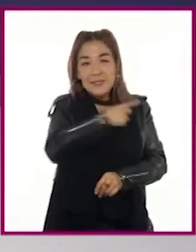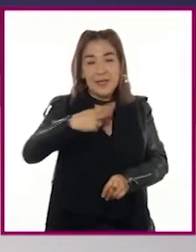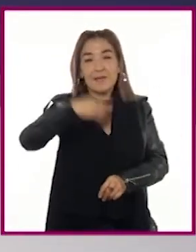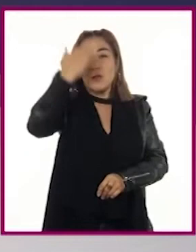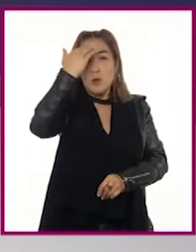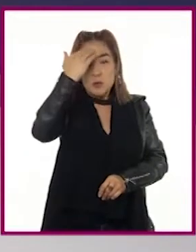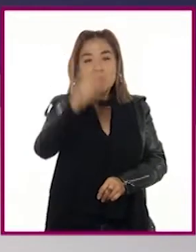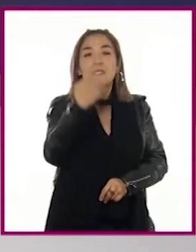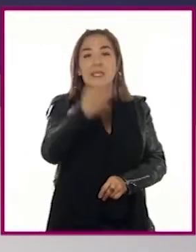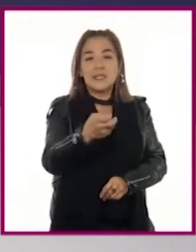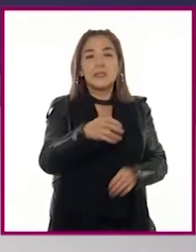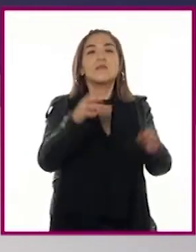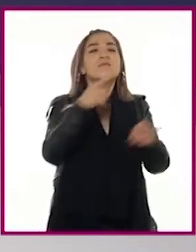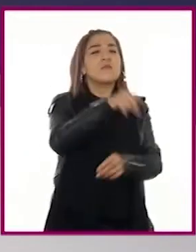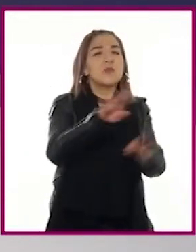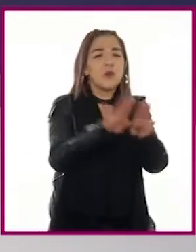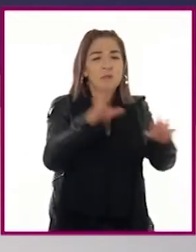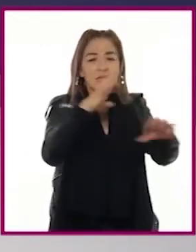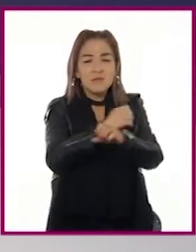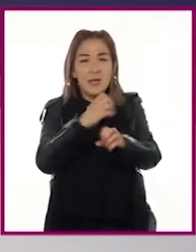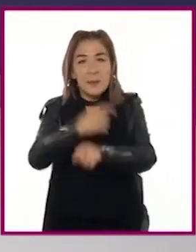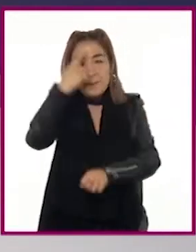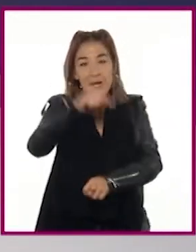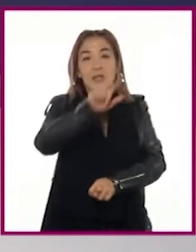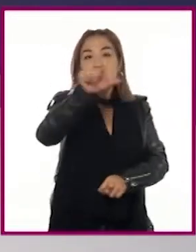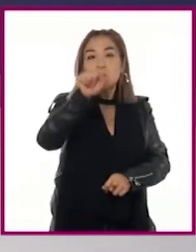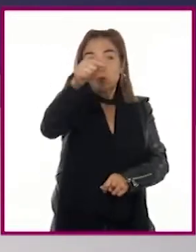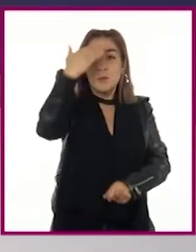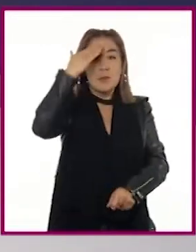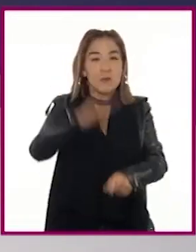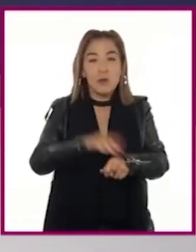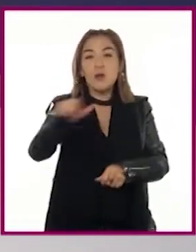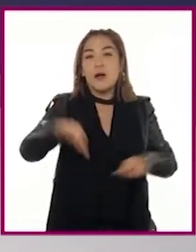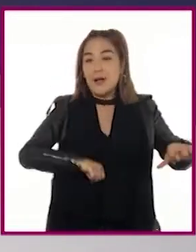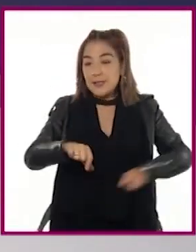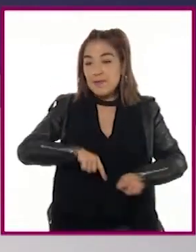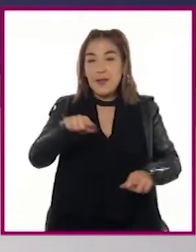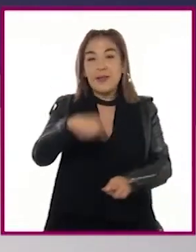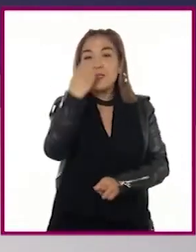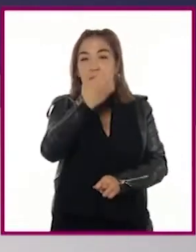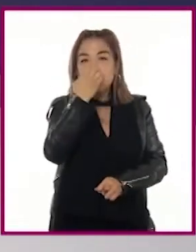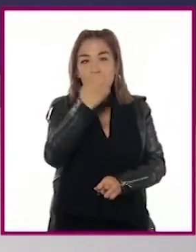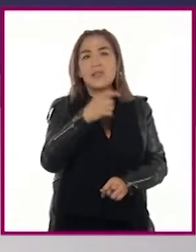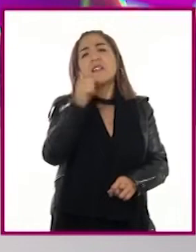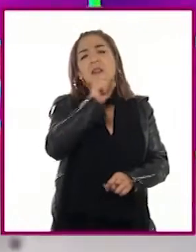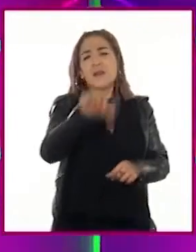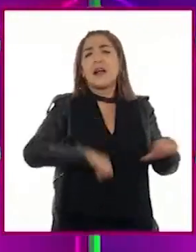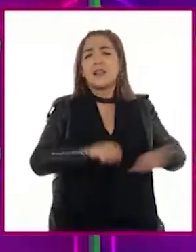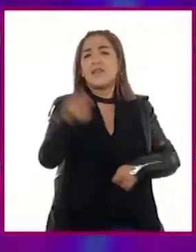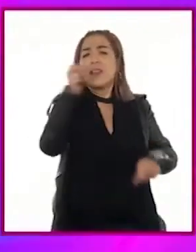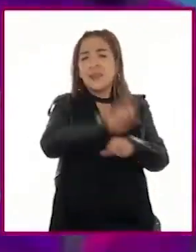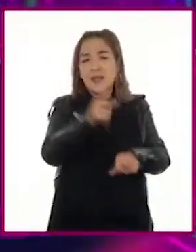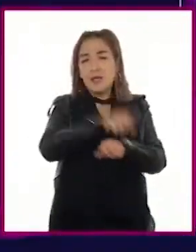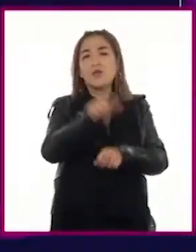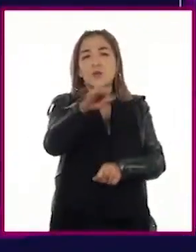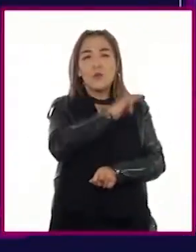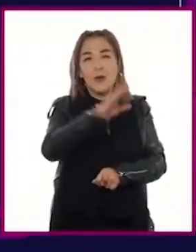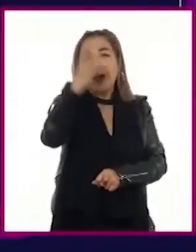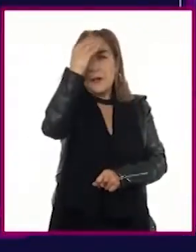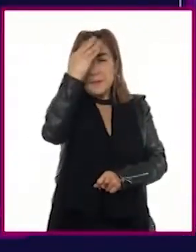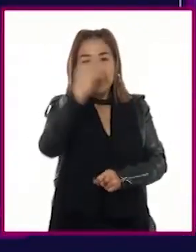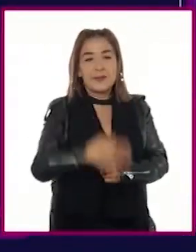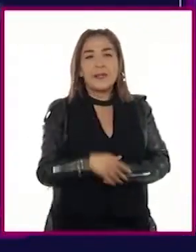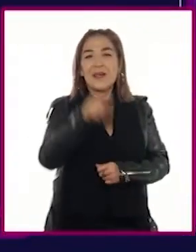definición. Se trata de darle sentido para resolver situaciones escolares o de la cotidianidad eficazmente. En los primeros